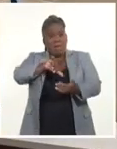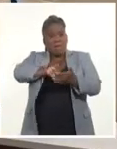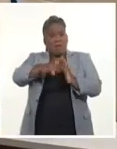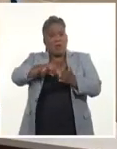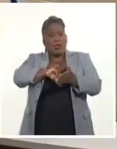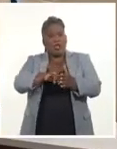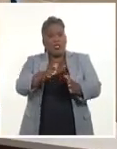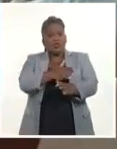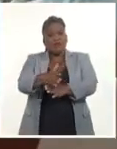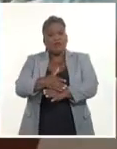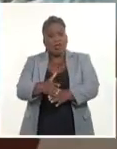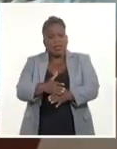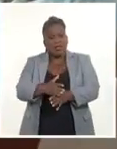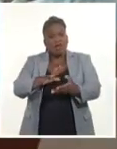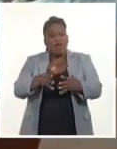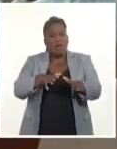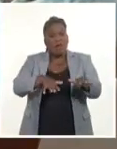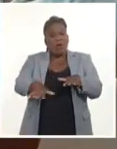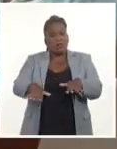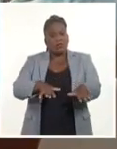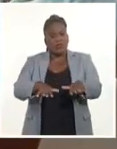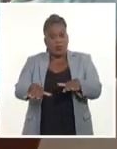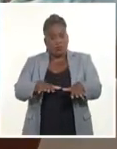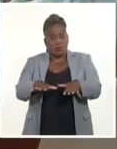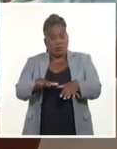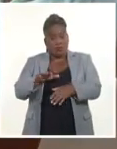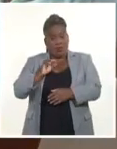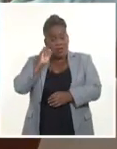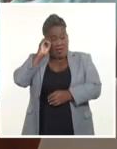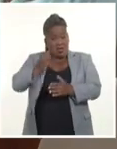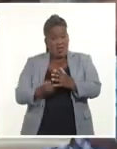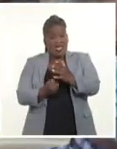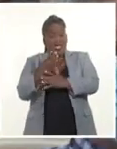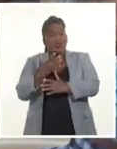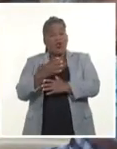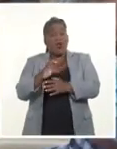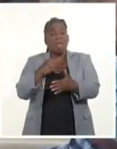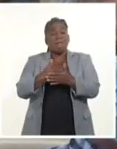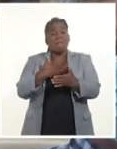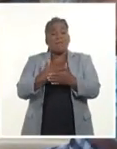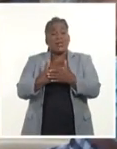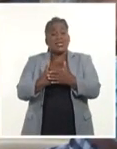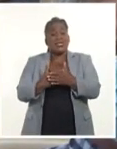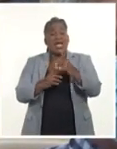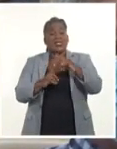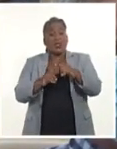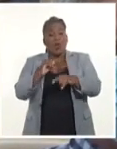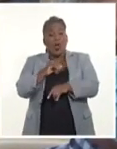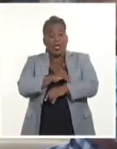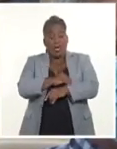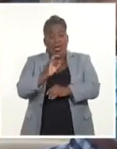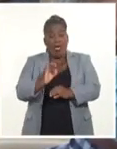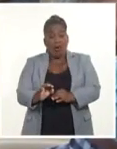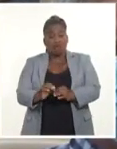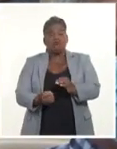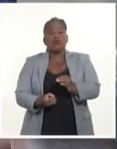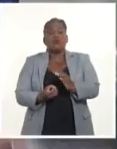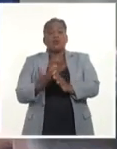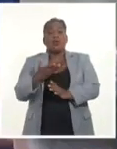varios campos de acción, entre ellos la creación de empresas de alta tecnología, las pymes, el surgimiento de canales